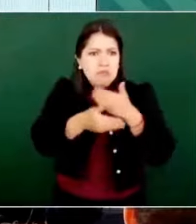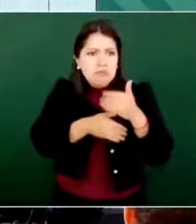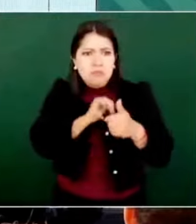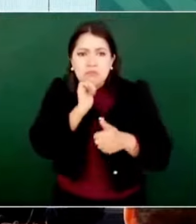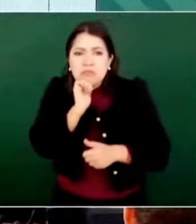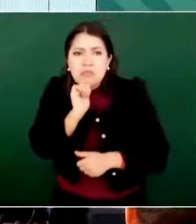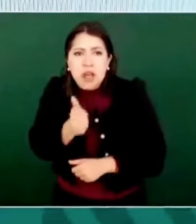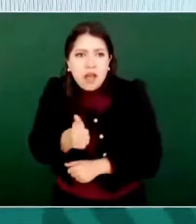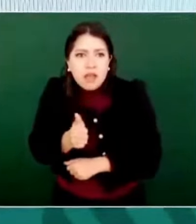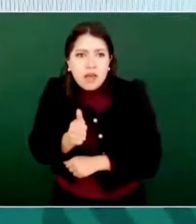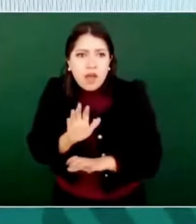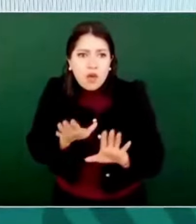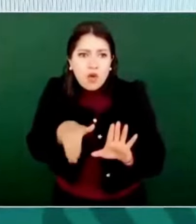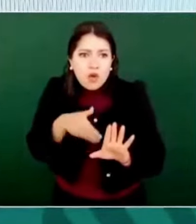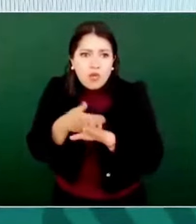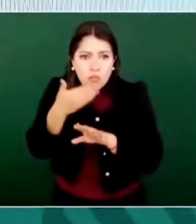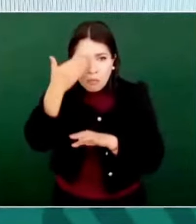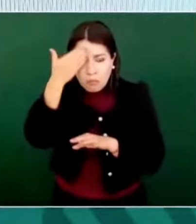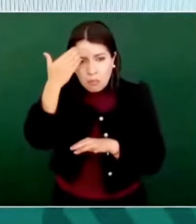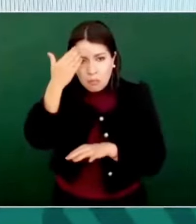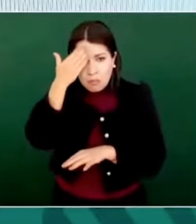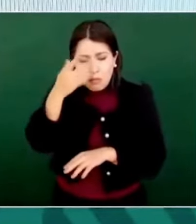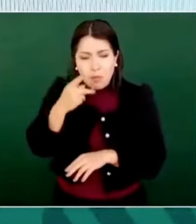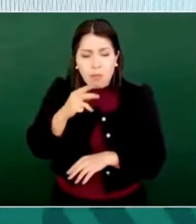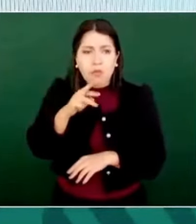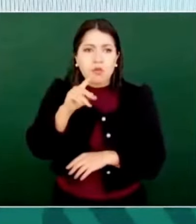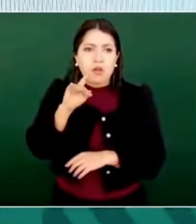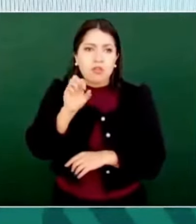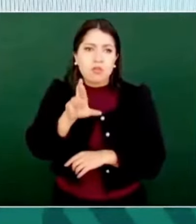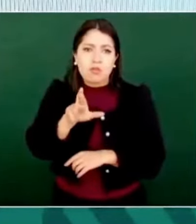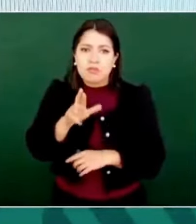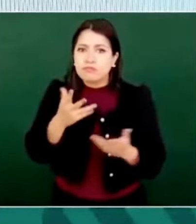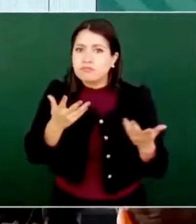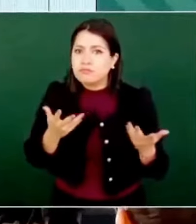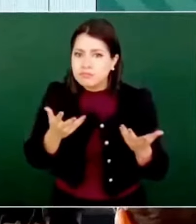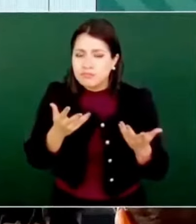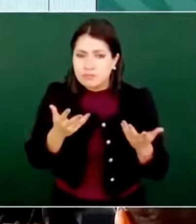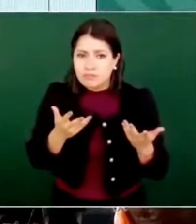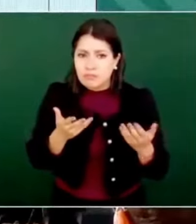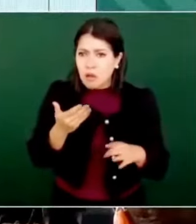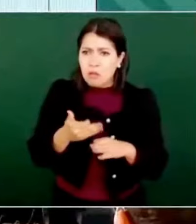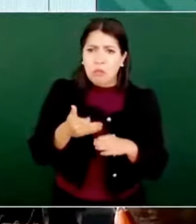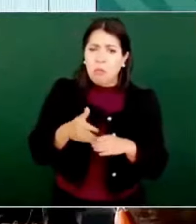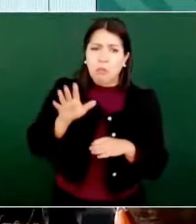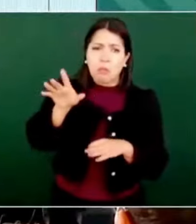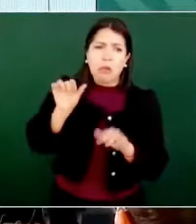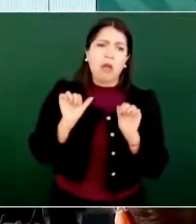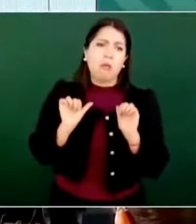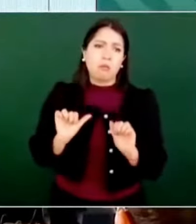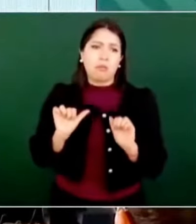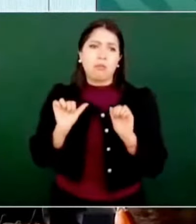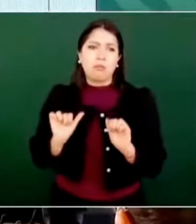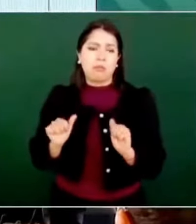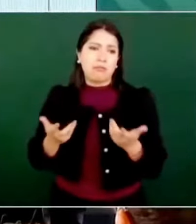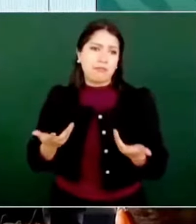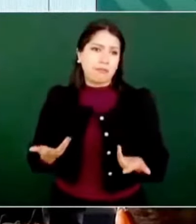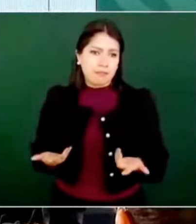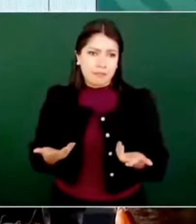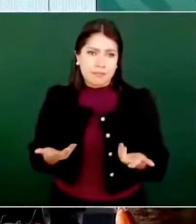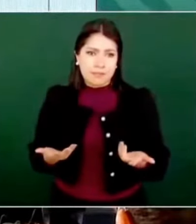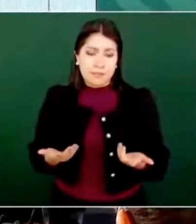contra del procurador y está tranquilo Entonces cuando